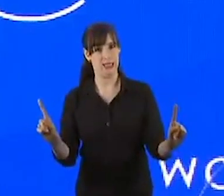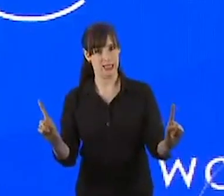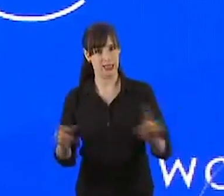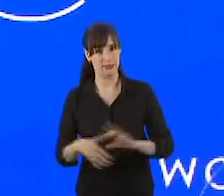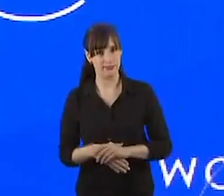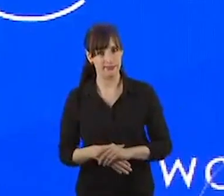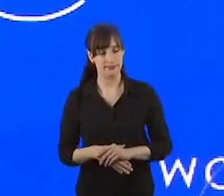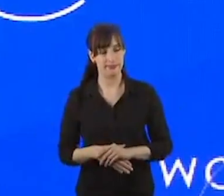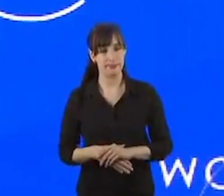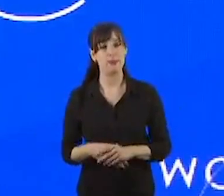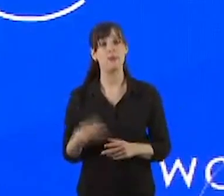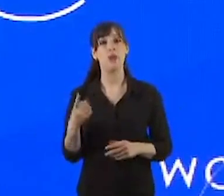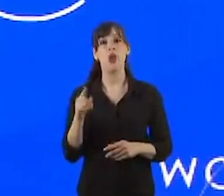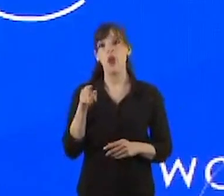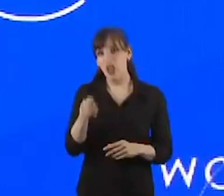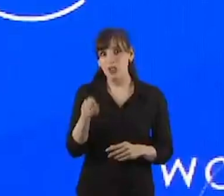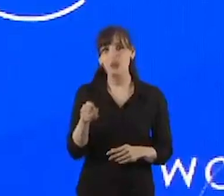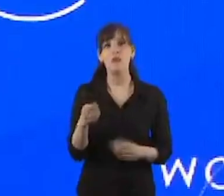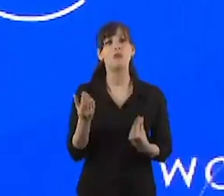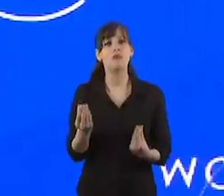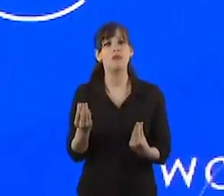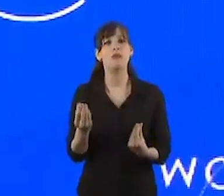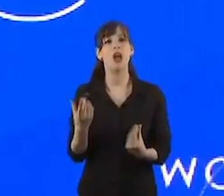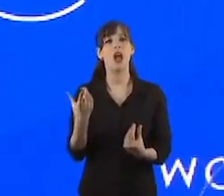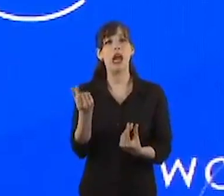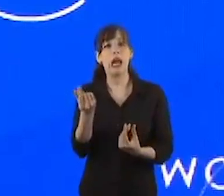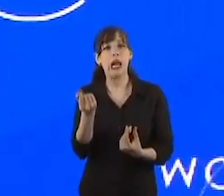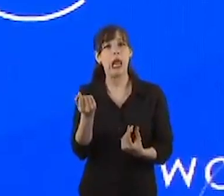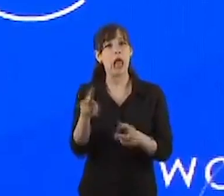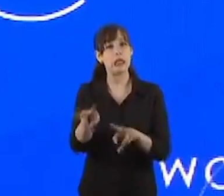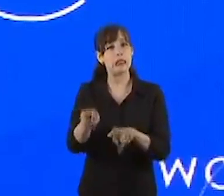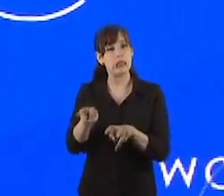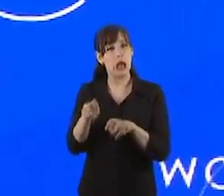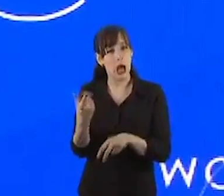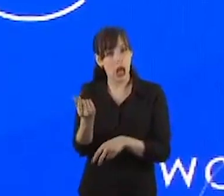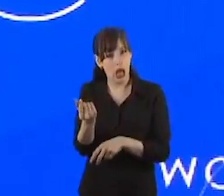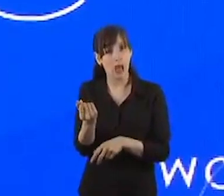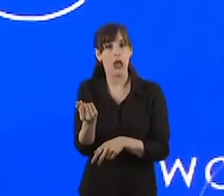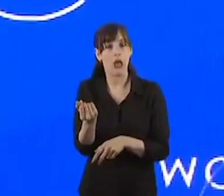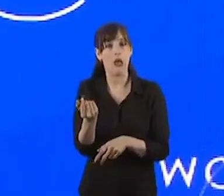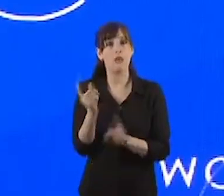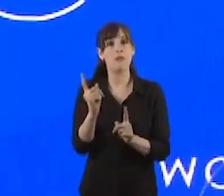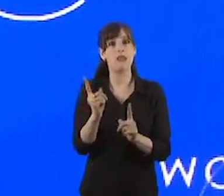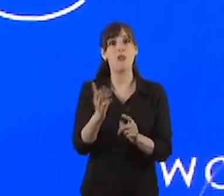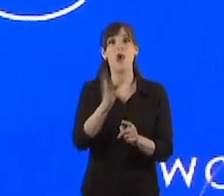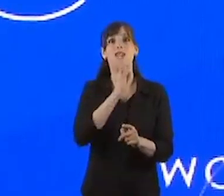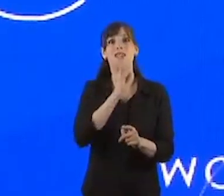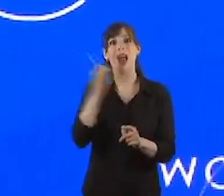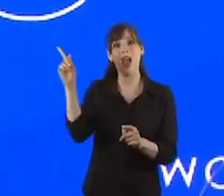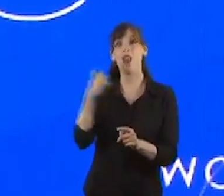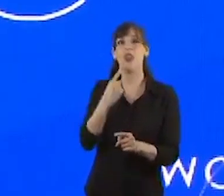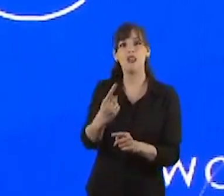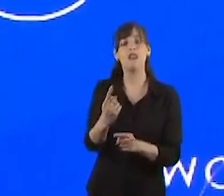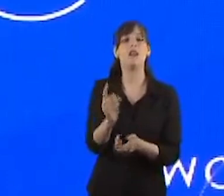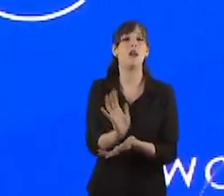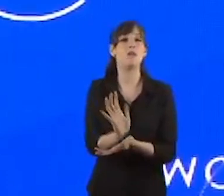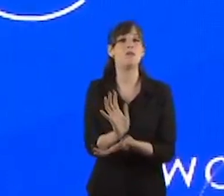está dada, es riqueza que se va generando en lo que, por ejemplo, Israel Kirzler llama un proceso de descubrimiento de